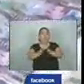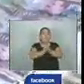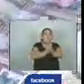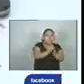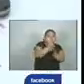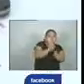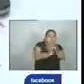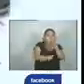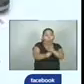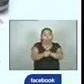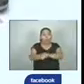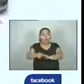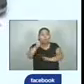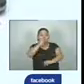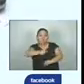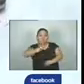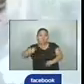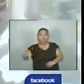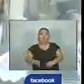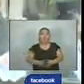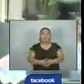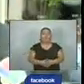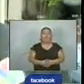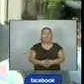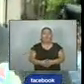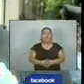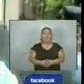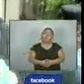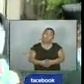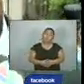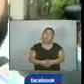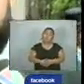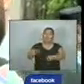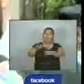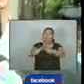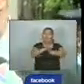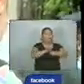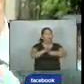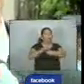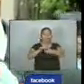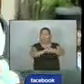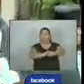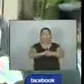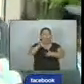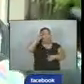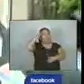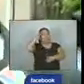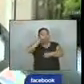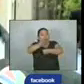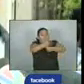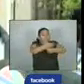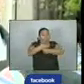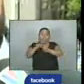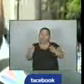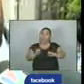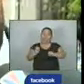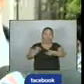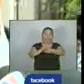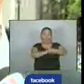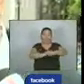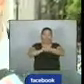clandestinas, car wash obligatorios, entre otros. Como que sea por unanimidad, este no es un tema político, este es un tema realmente de seguridad, y creo que en eso espero